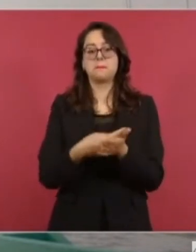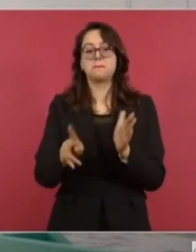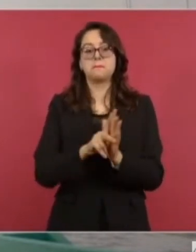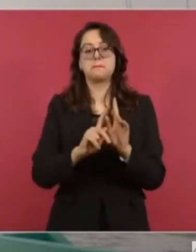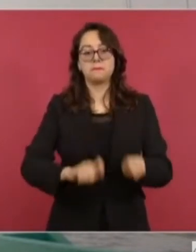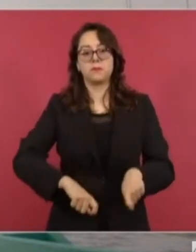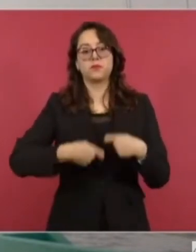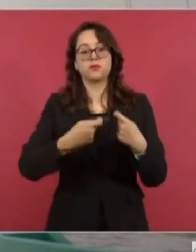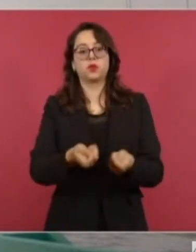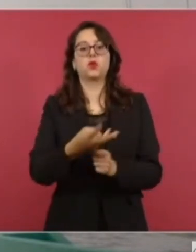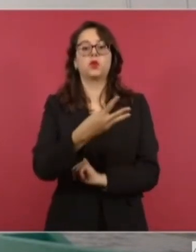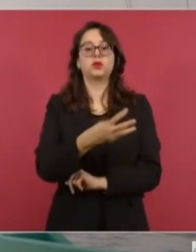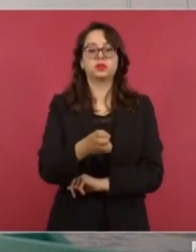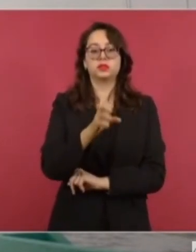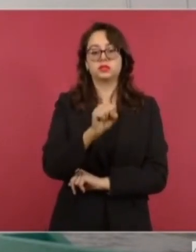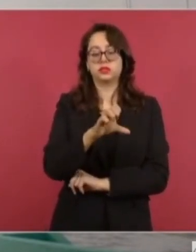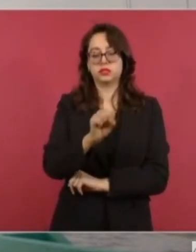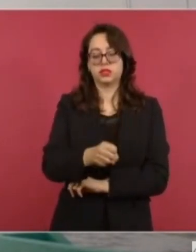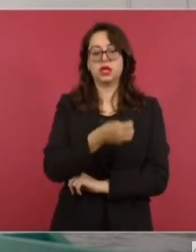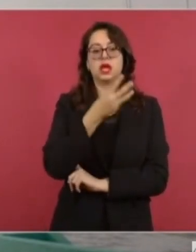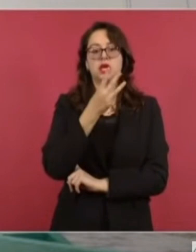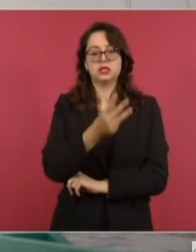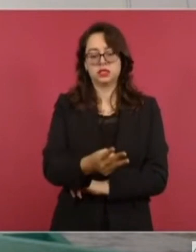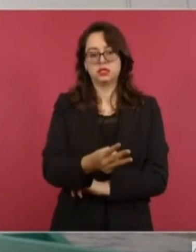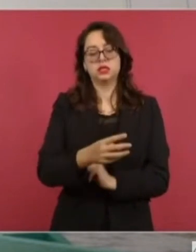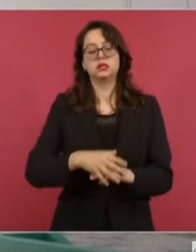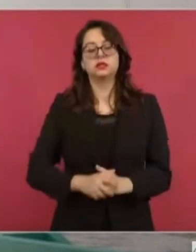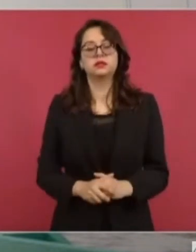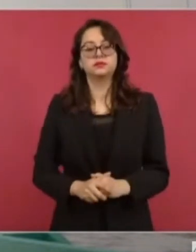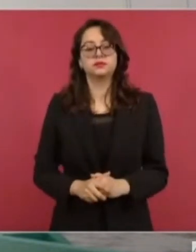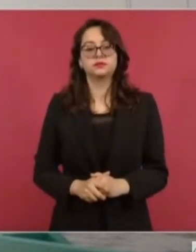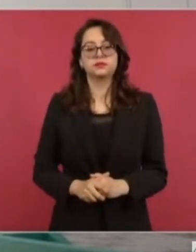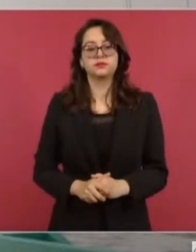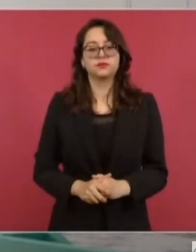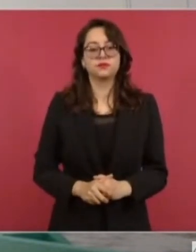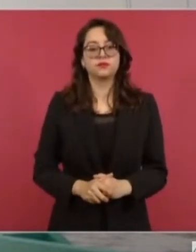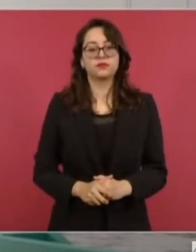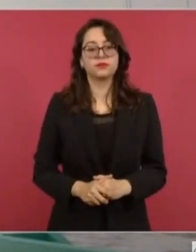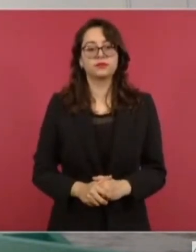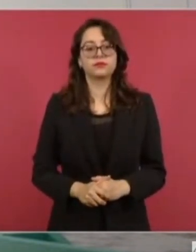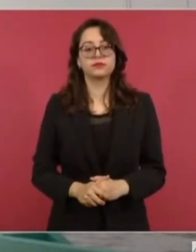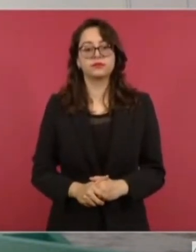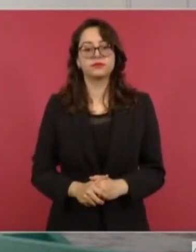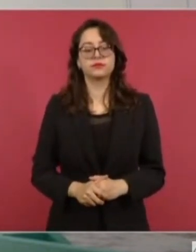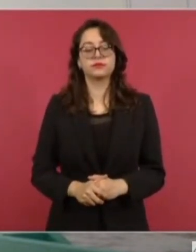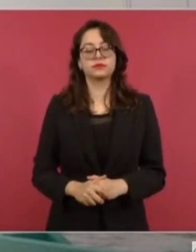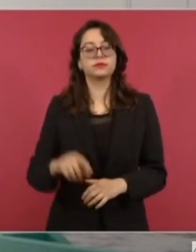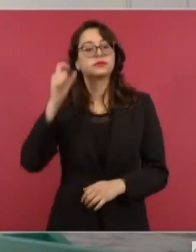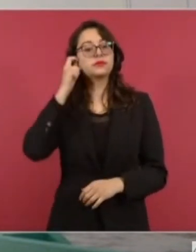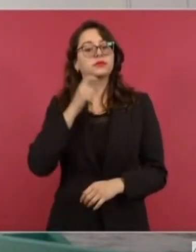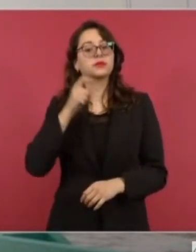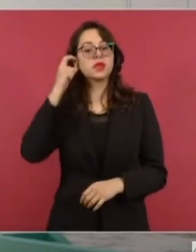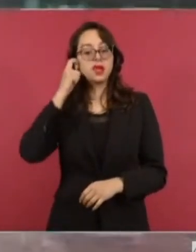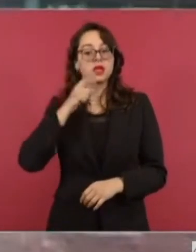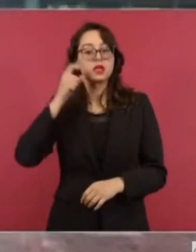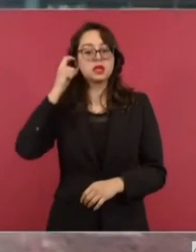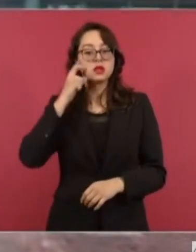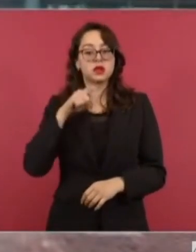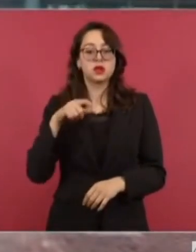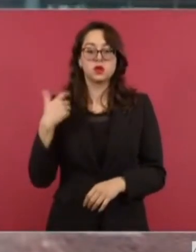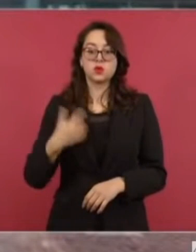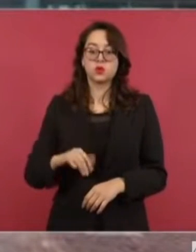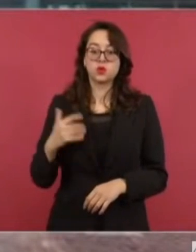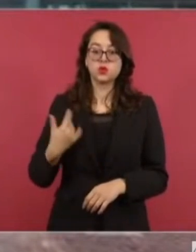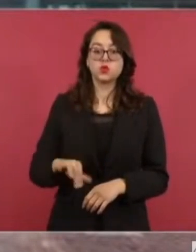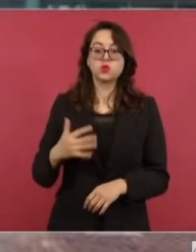a 463 trabajadores de la salud. El caso de Guerrero, tan